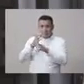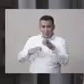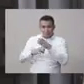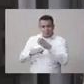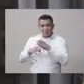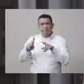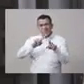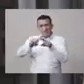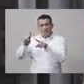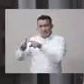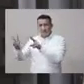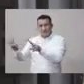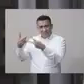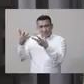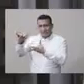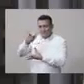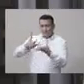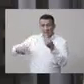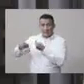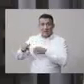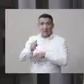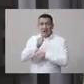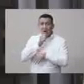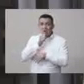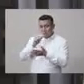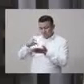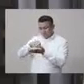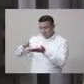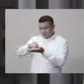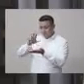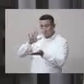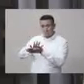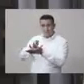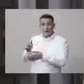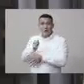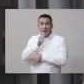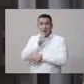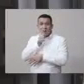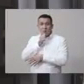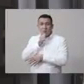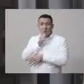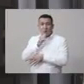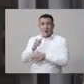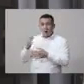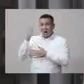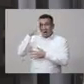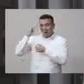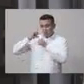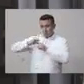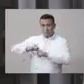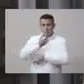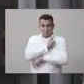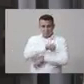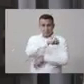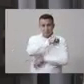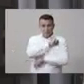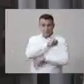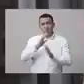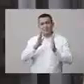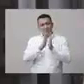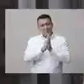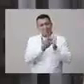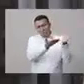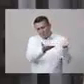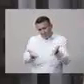que ser claros. No es una opción. Se trata de una obligación legal determinada por el Comité Estatal de